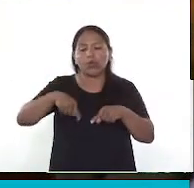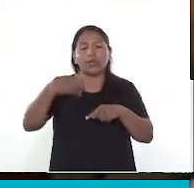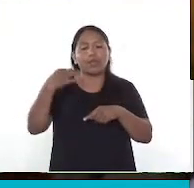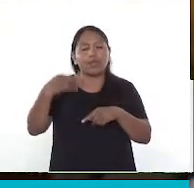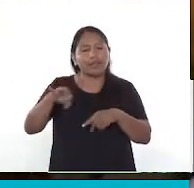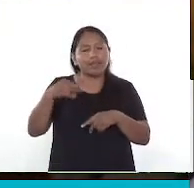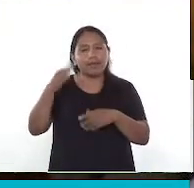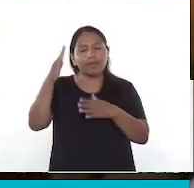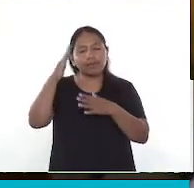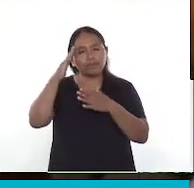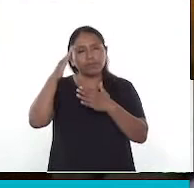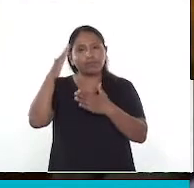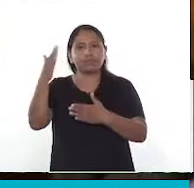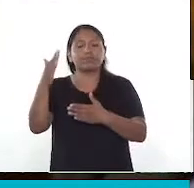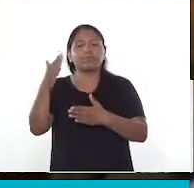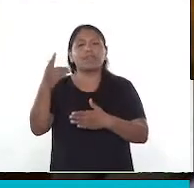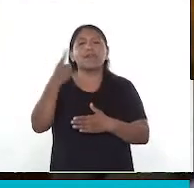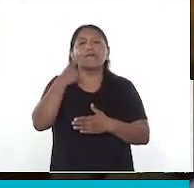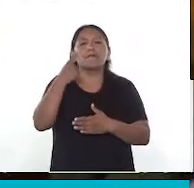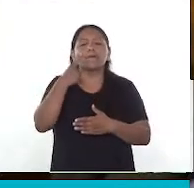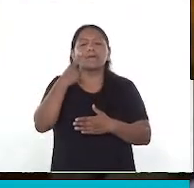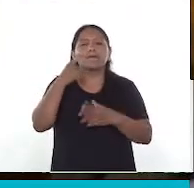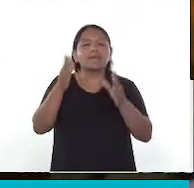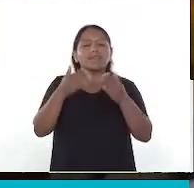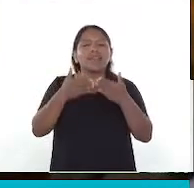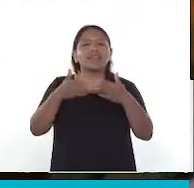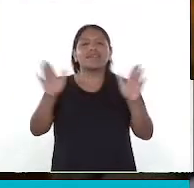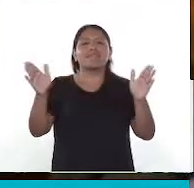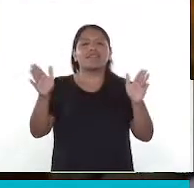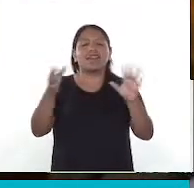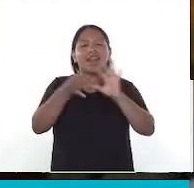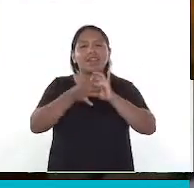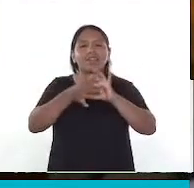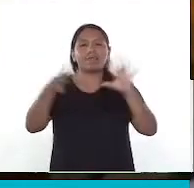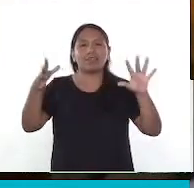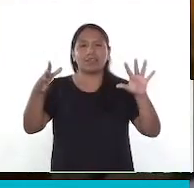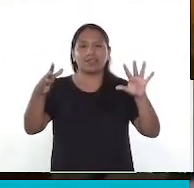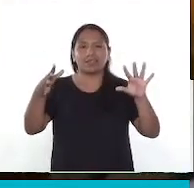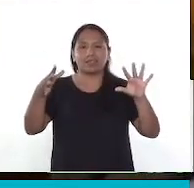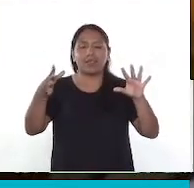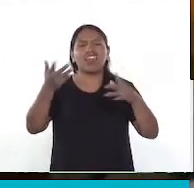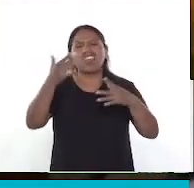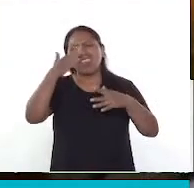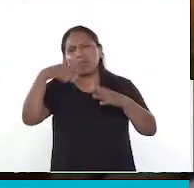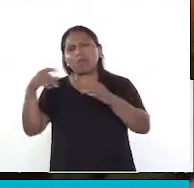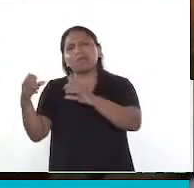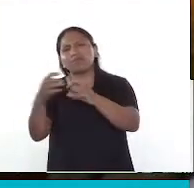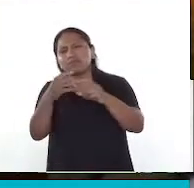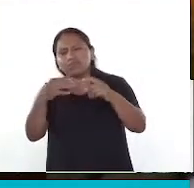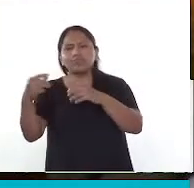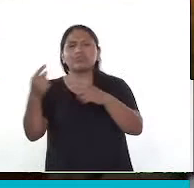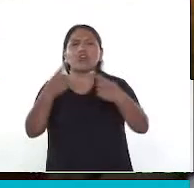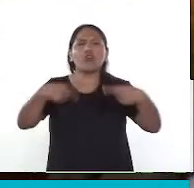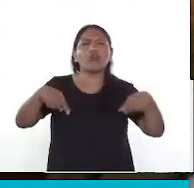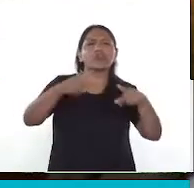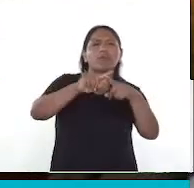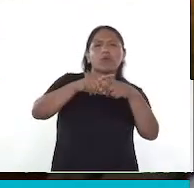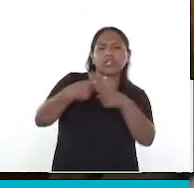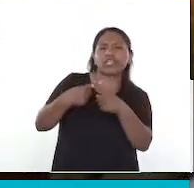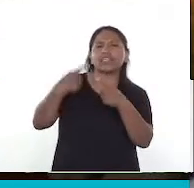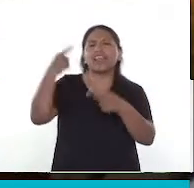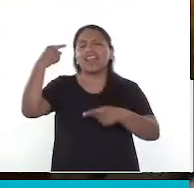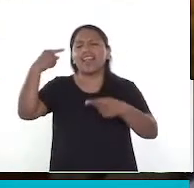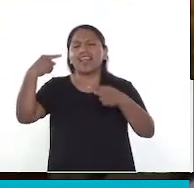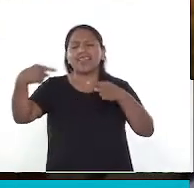homenajear es vivir en libertad vivir en democracia después discutamos todas las cuestiones políticas y las